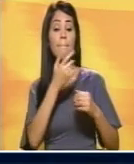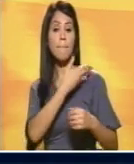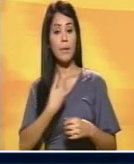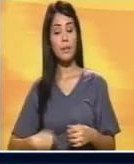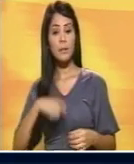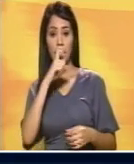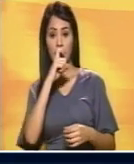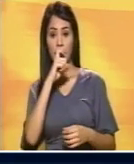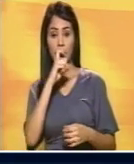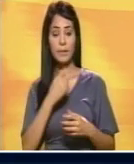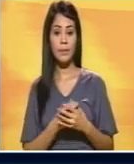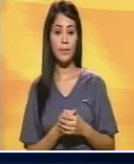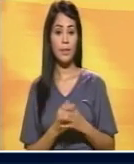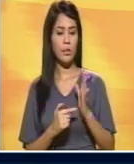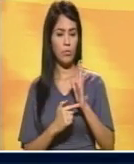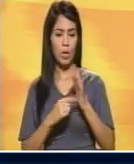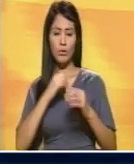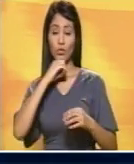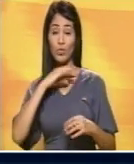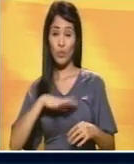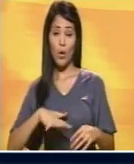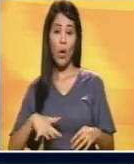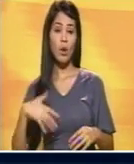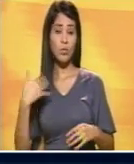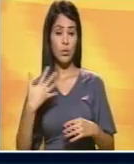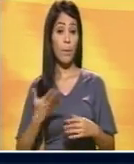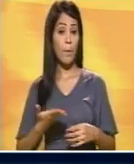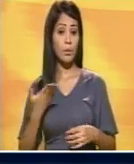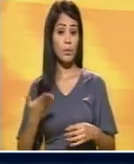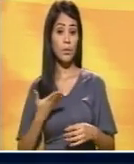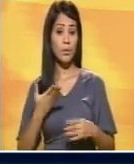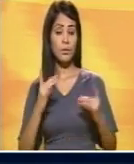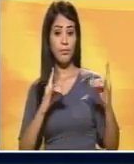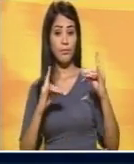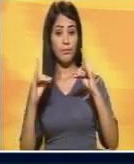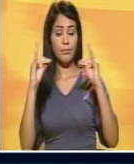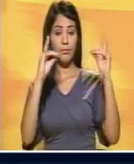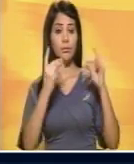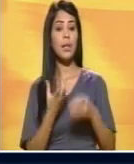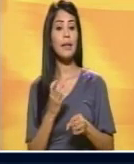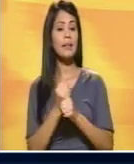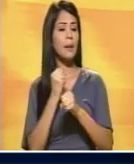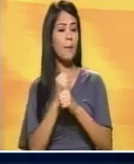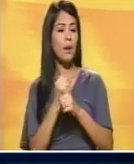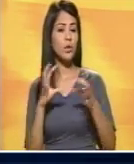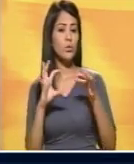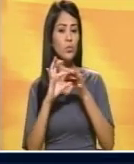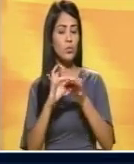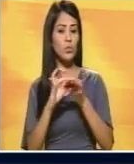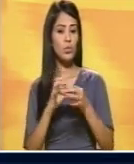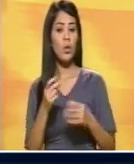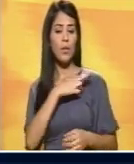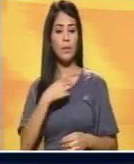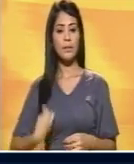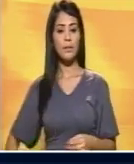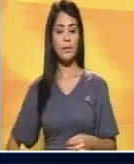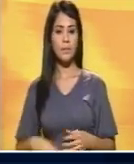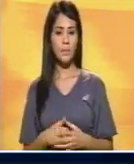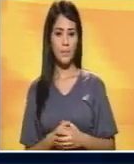República, Nicolás Maduro, calificó de histórico el lanzamiento del satélite. Agradeció la cooperación tecnológica de la República China.